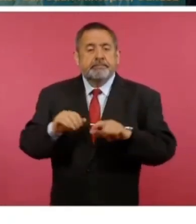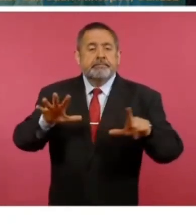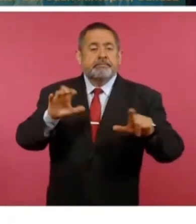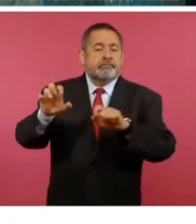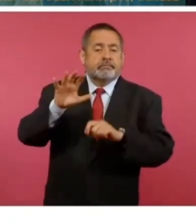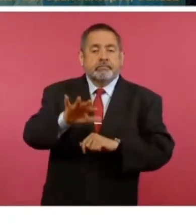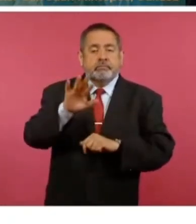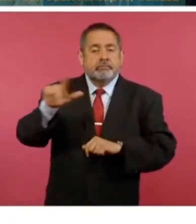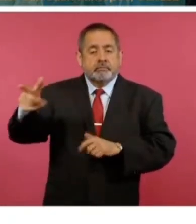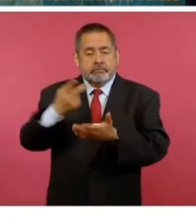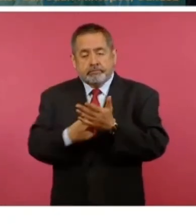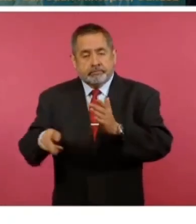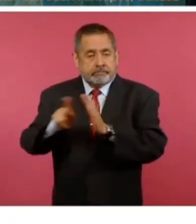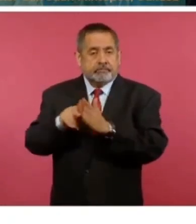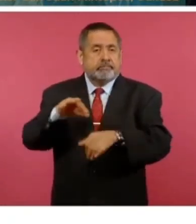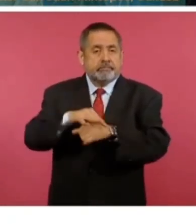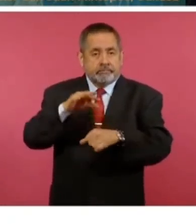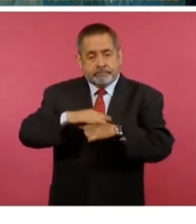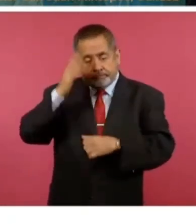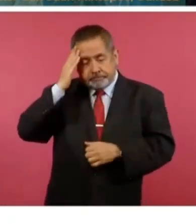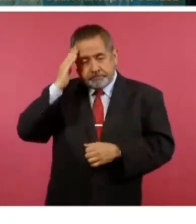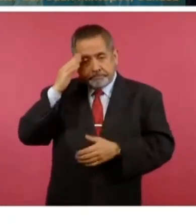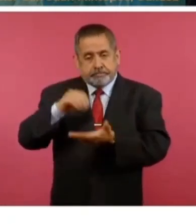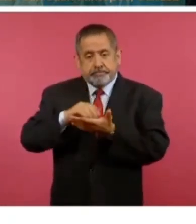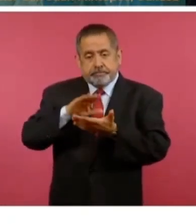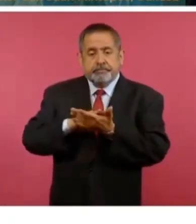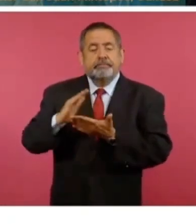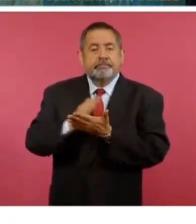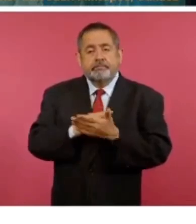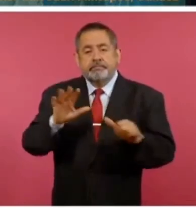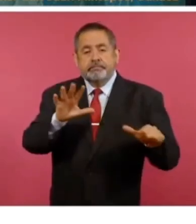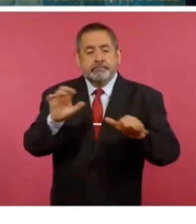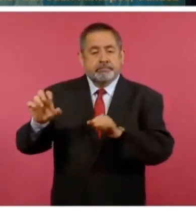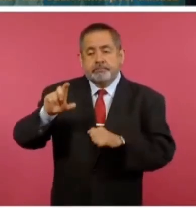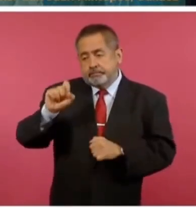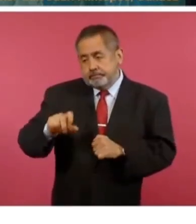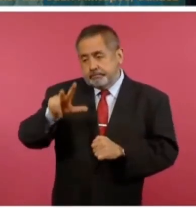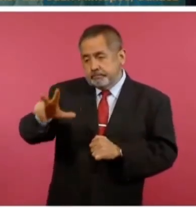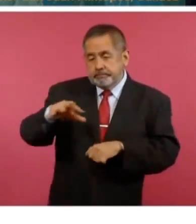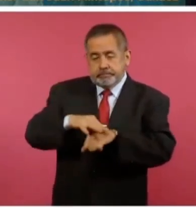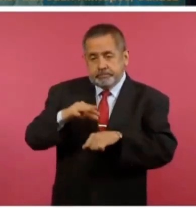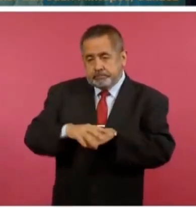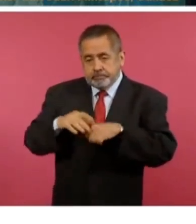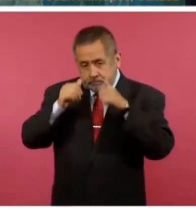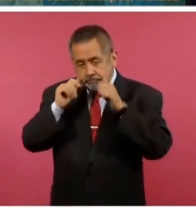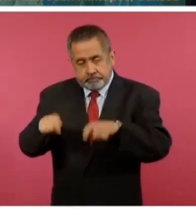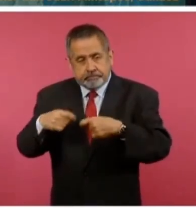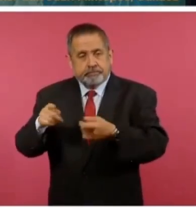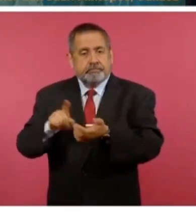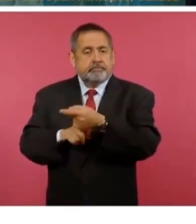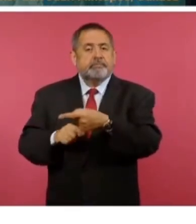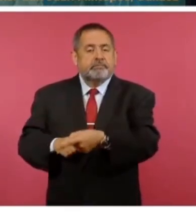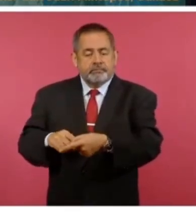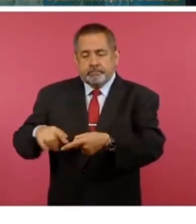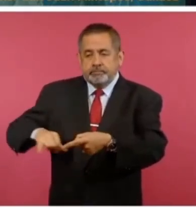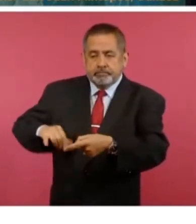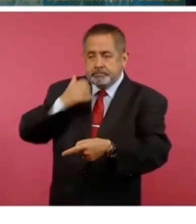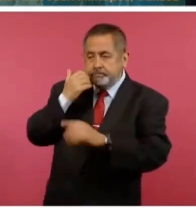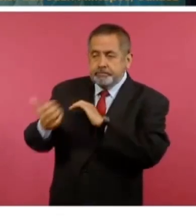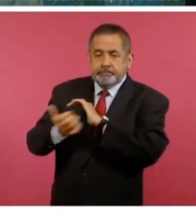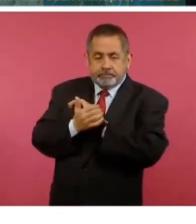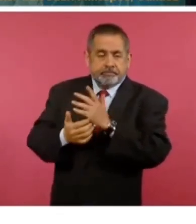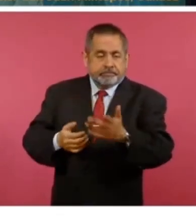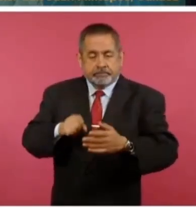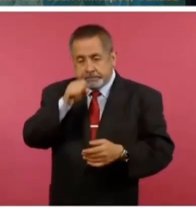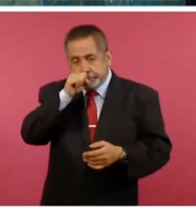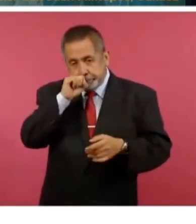757 vacantes de médicos generales ya hay un registro de 628 médicas y médicos generales interesados en estas plazas,